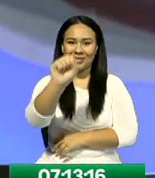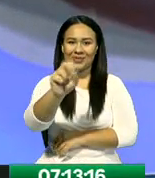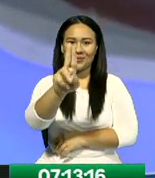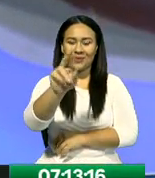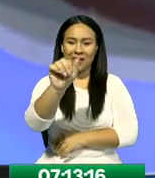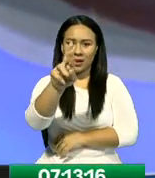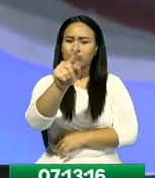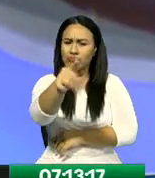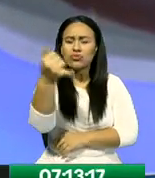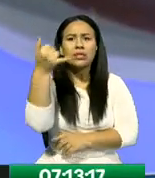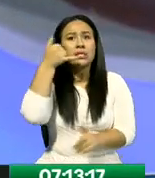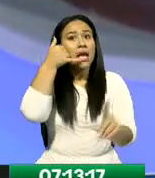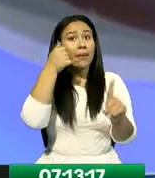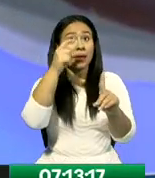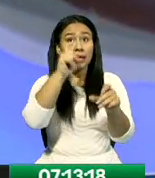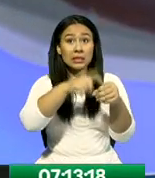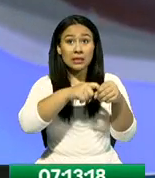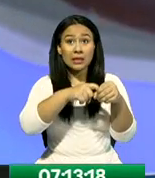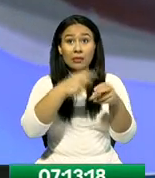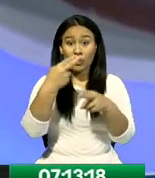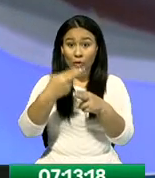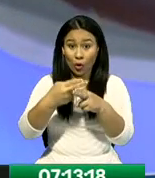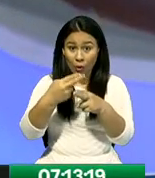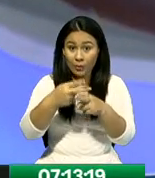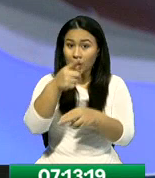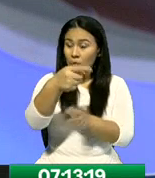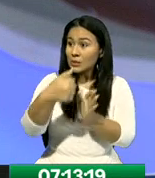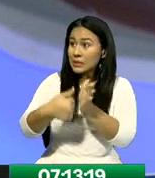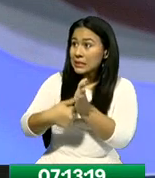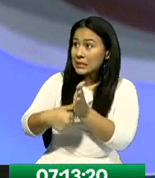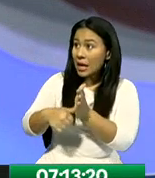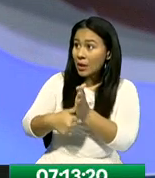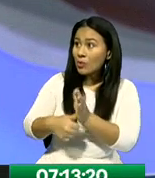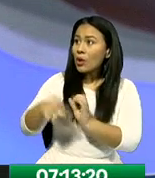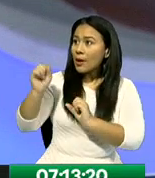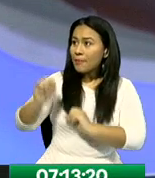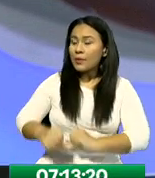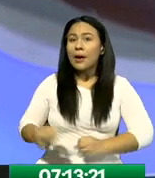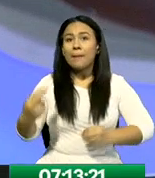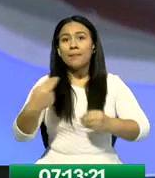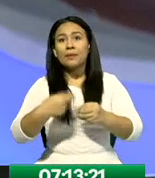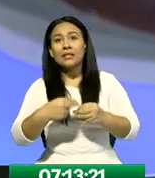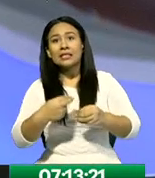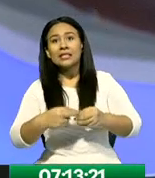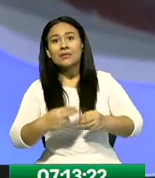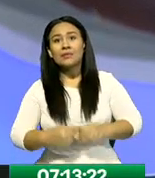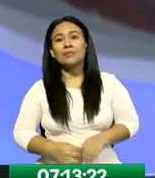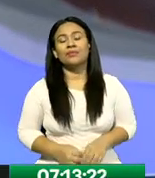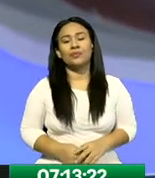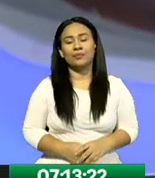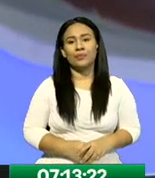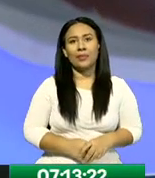para que dé sus nombres completos, el número de cédula y automáticamente está participando al